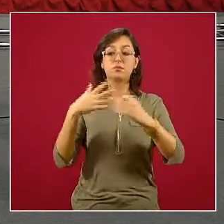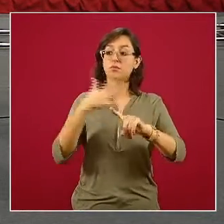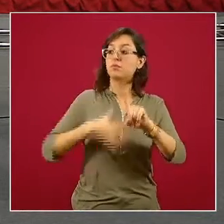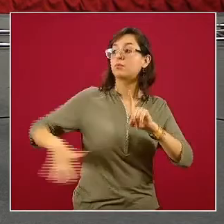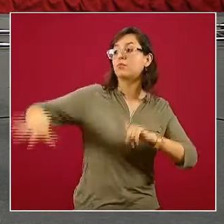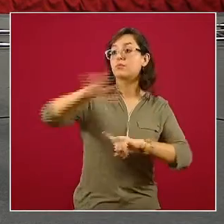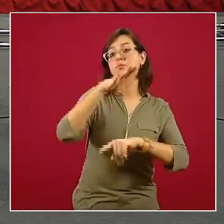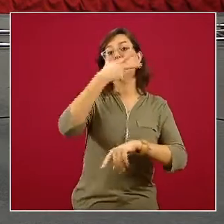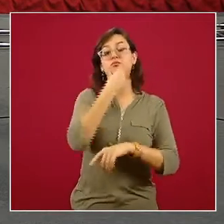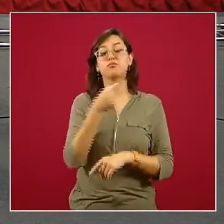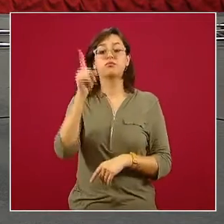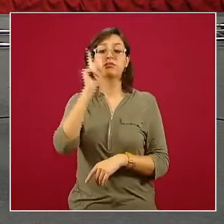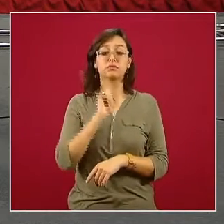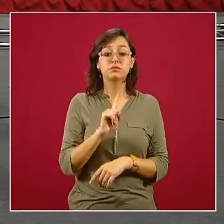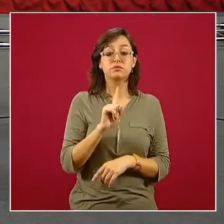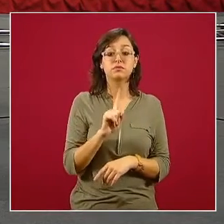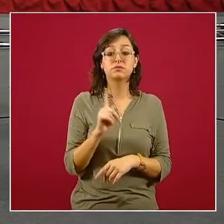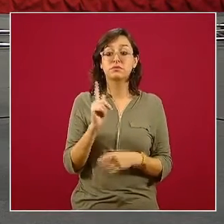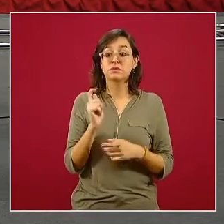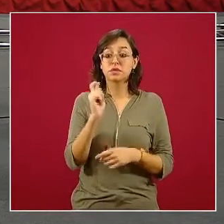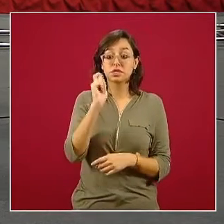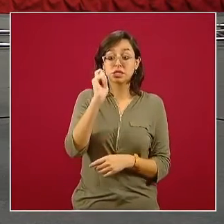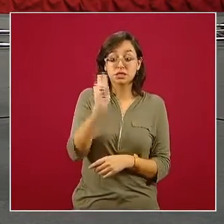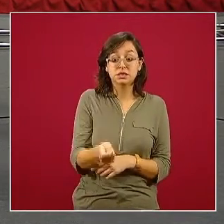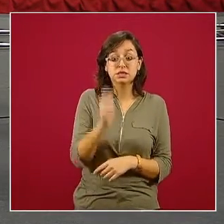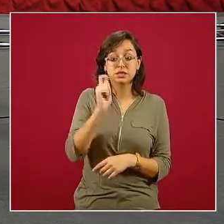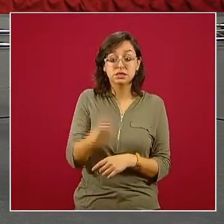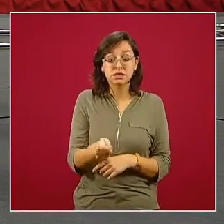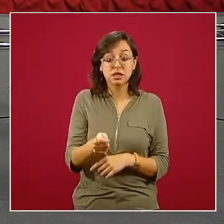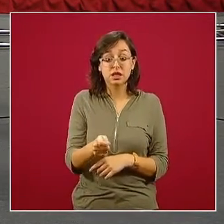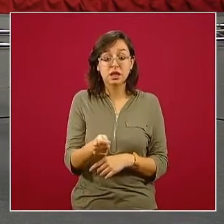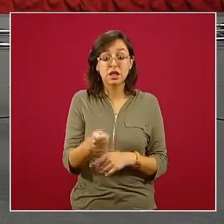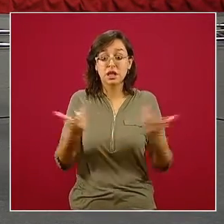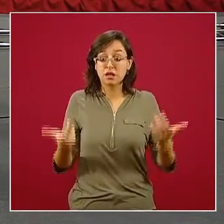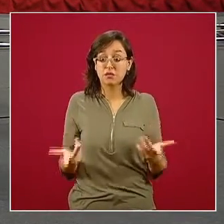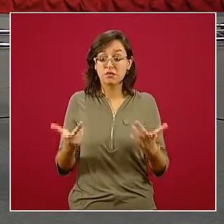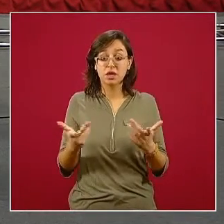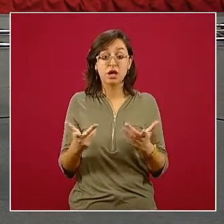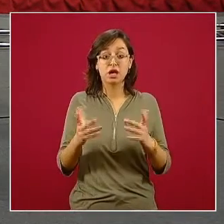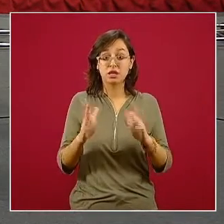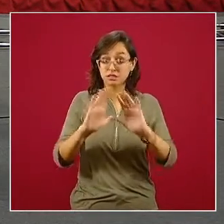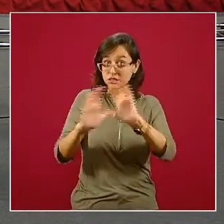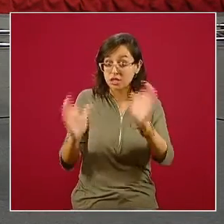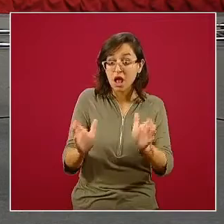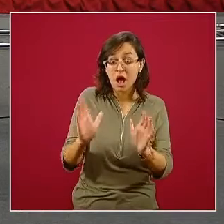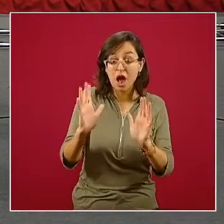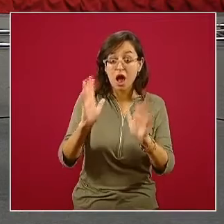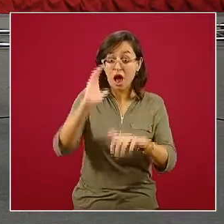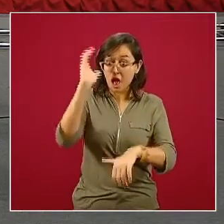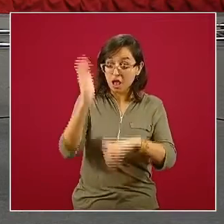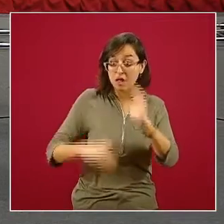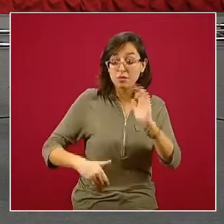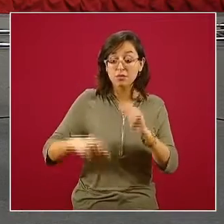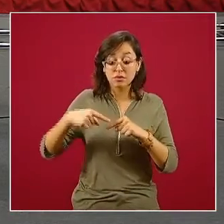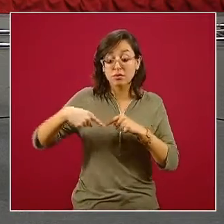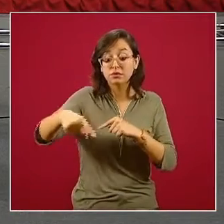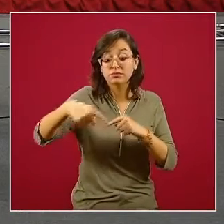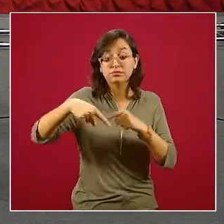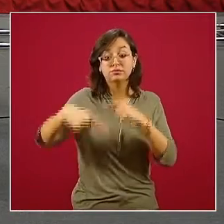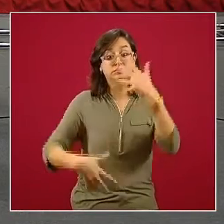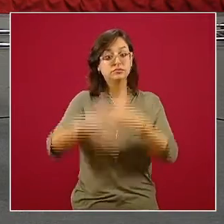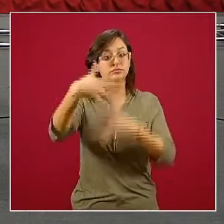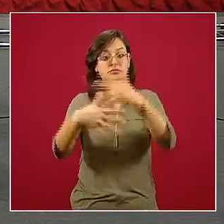los ciudadanos, que no ha terminado la Jornada Nacional de Sana Distancia. Estos 15 días que le restan